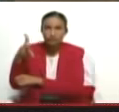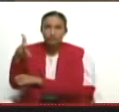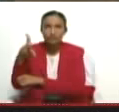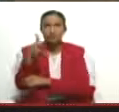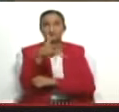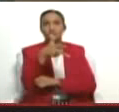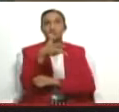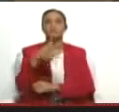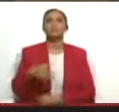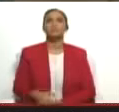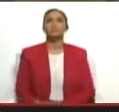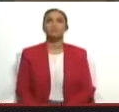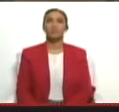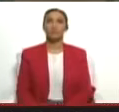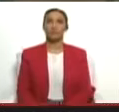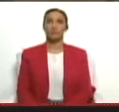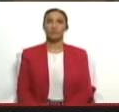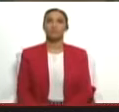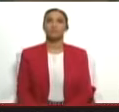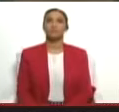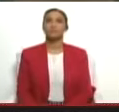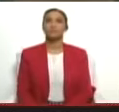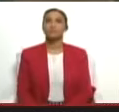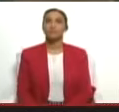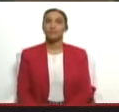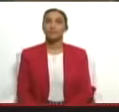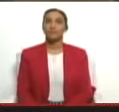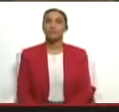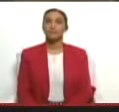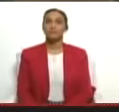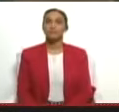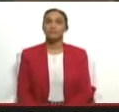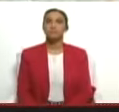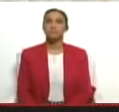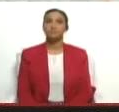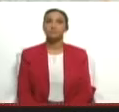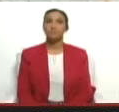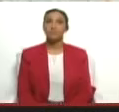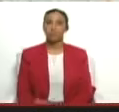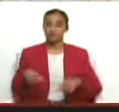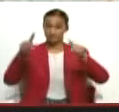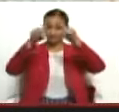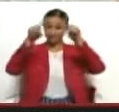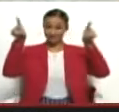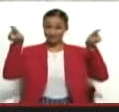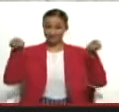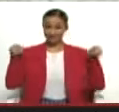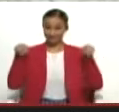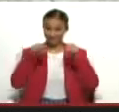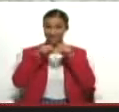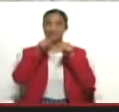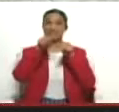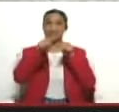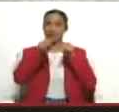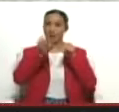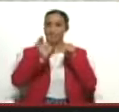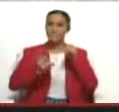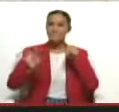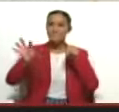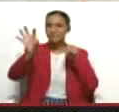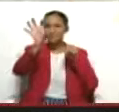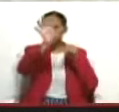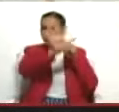por favor vean este es uno de los 18 mapas explíquenme ustedes qué